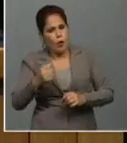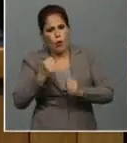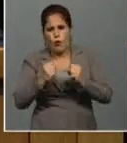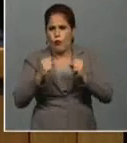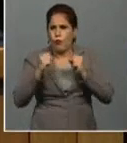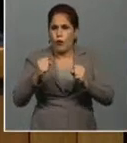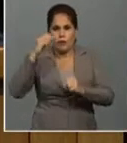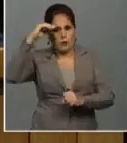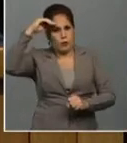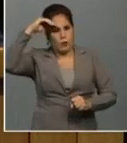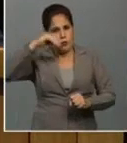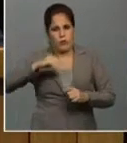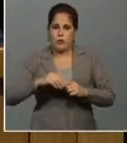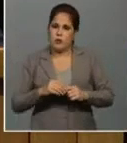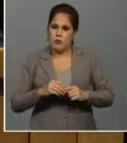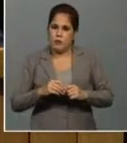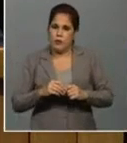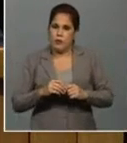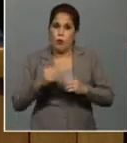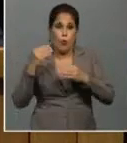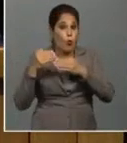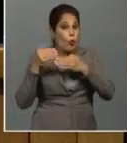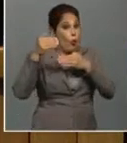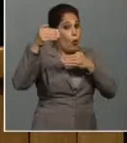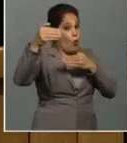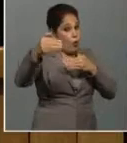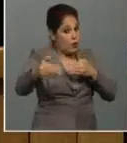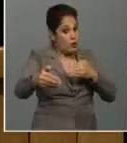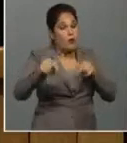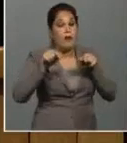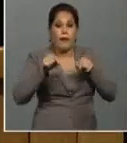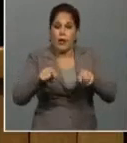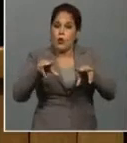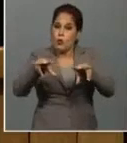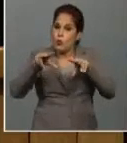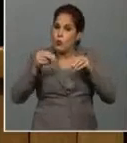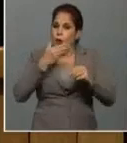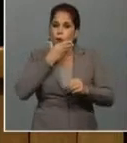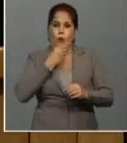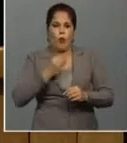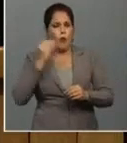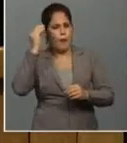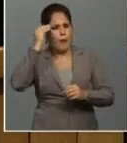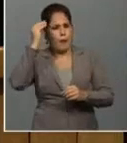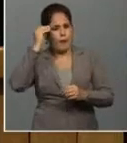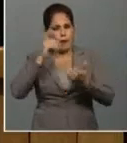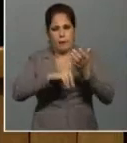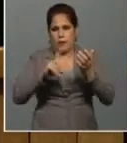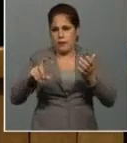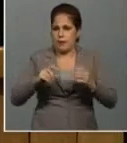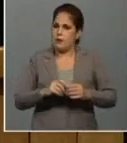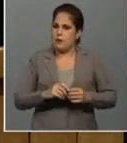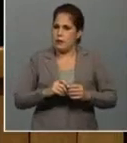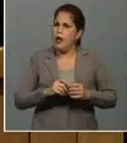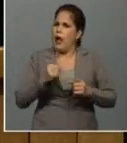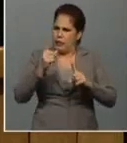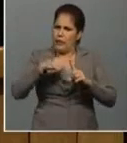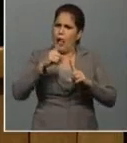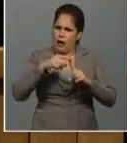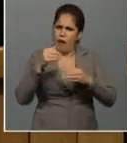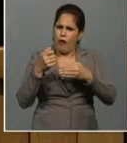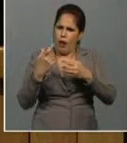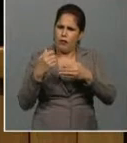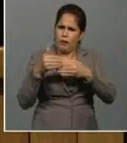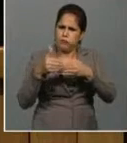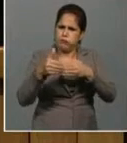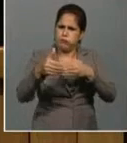en el conocimiento un horizonte promisorio para las nuevas generaciones hay muchas tareas por delante